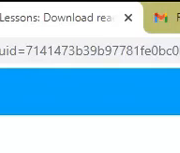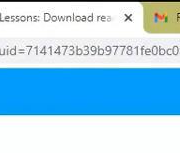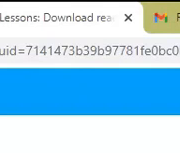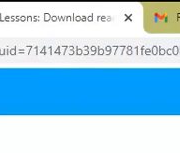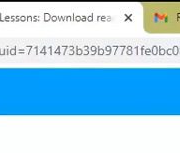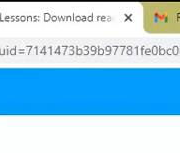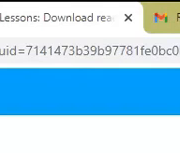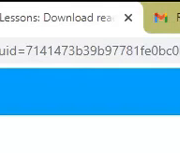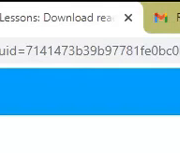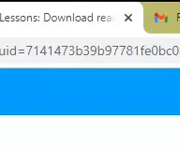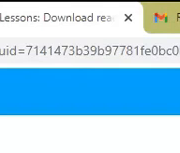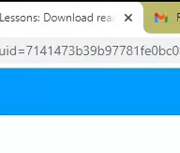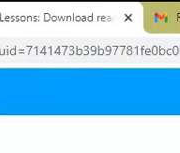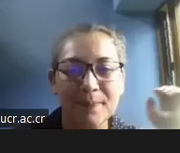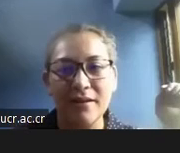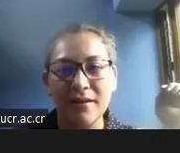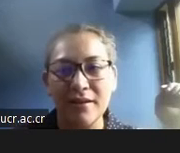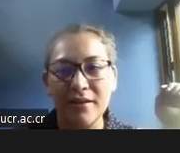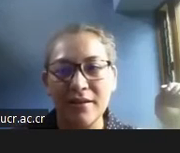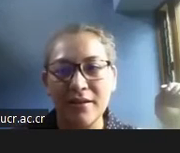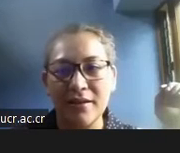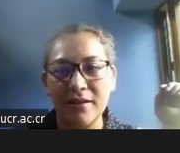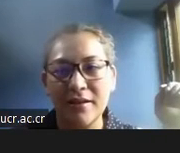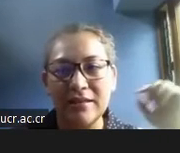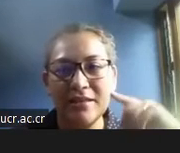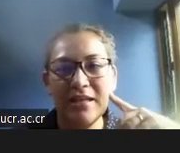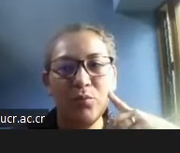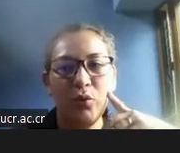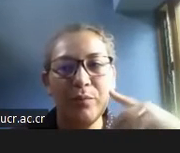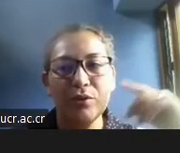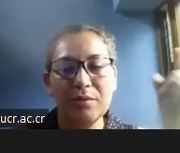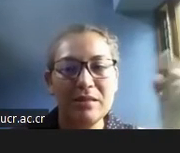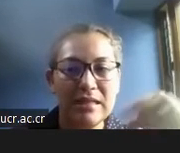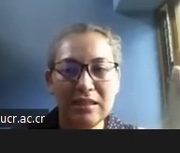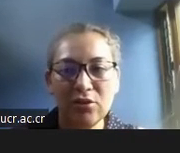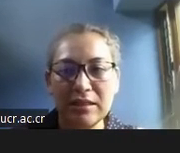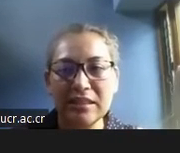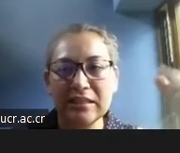sé los demás. Profe, a mí tampoco. ¿Alguien ya la pudo ver?